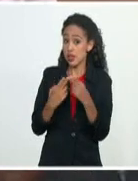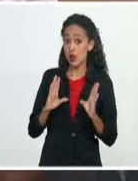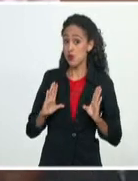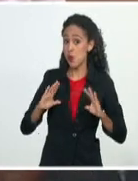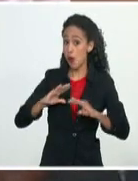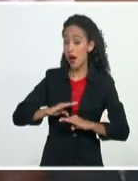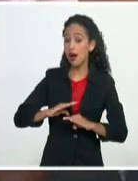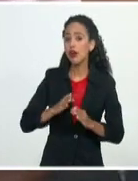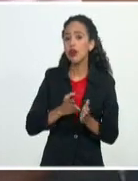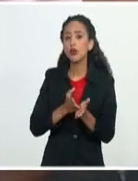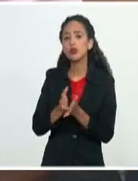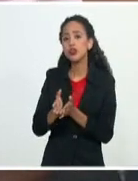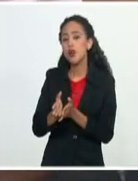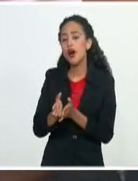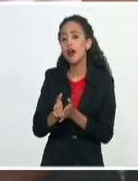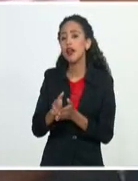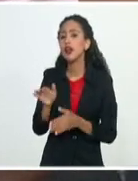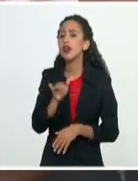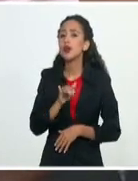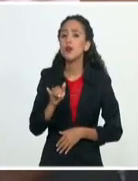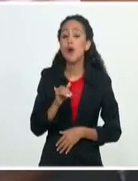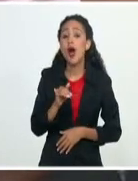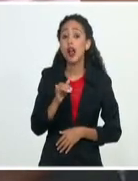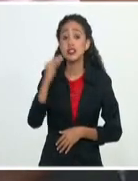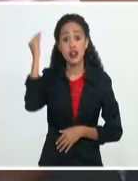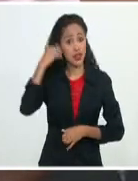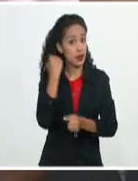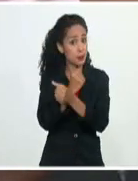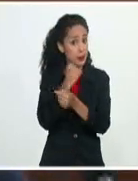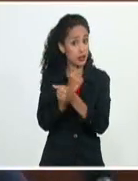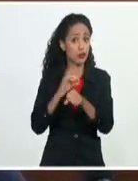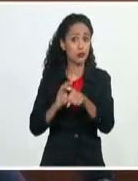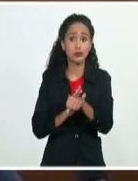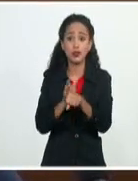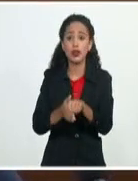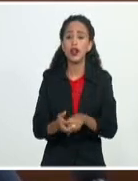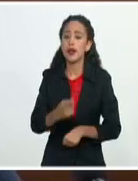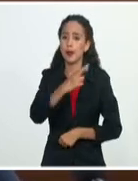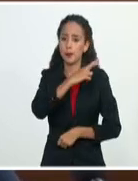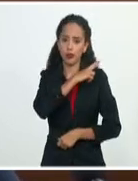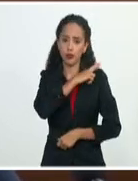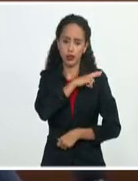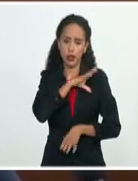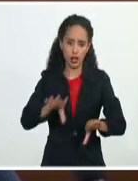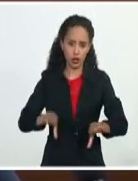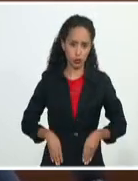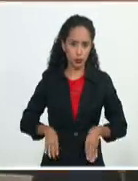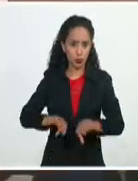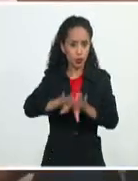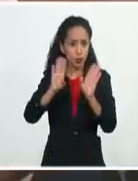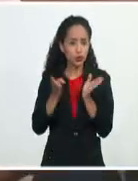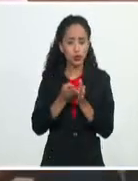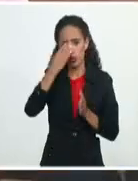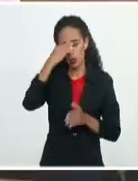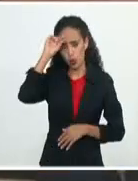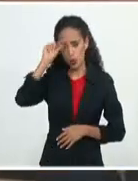con la percepción de riesgo y con la responsabilidad que asumimos todos los cuales. Tenemos una comunidad